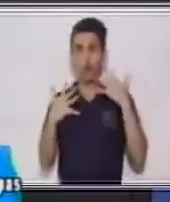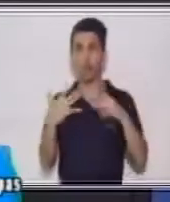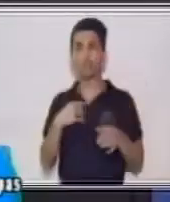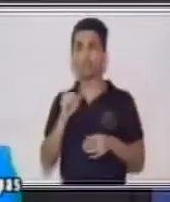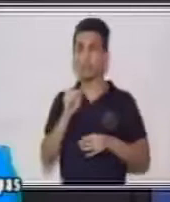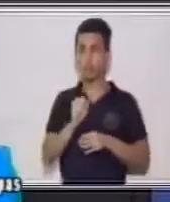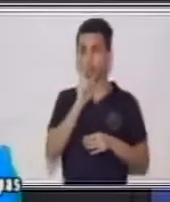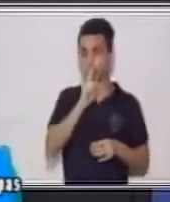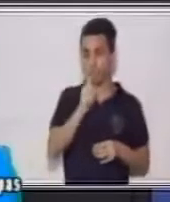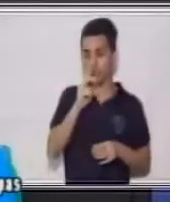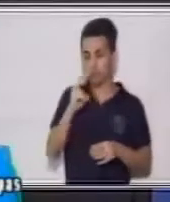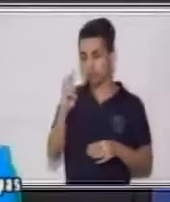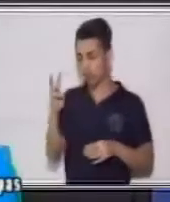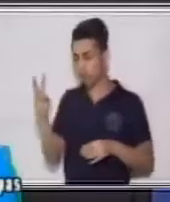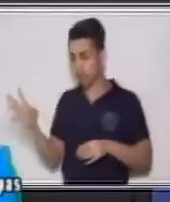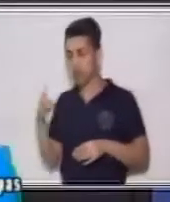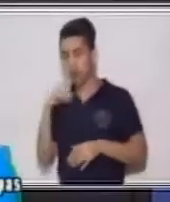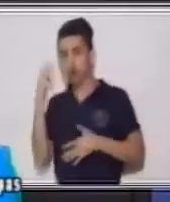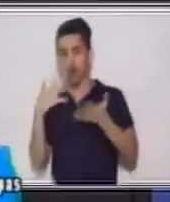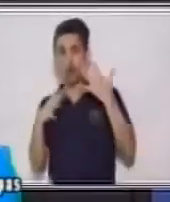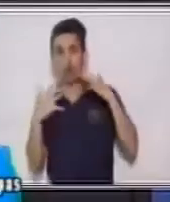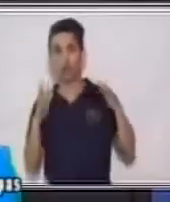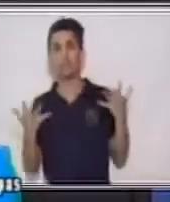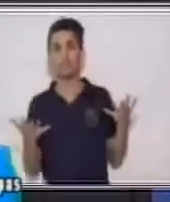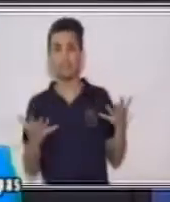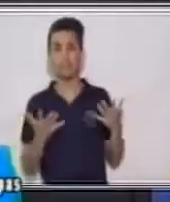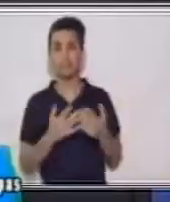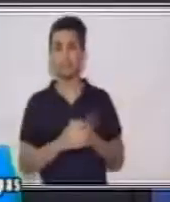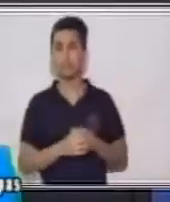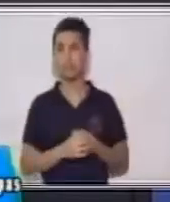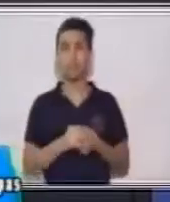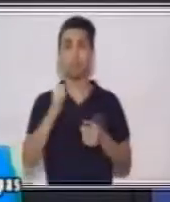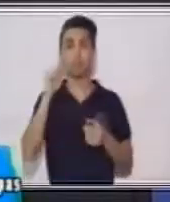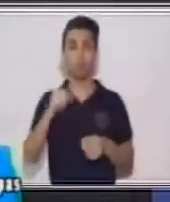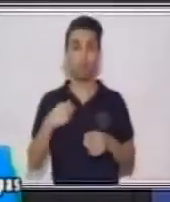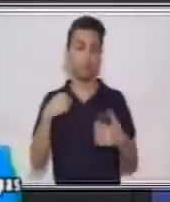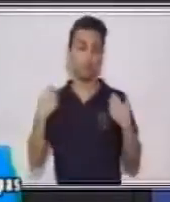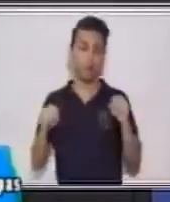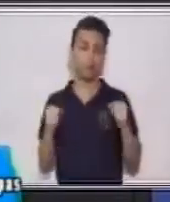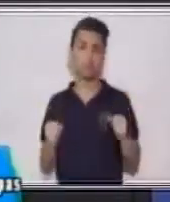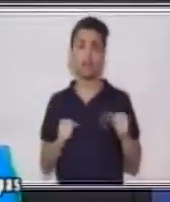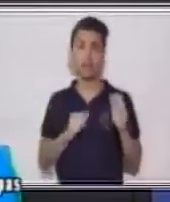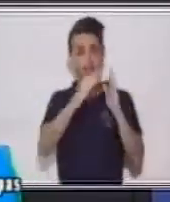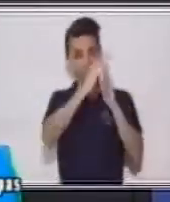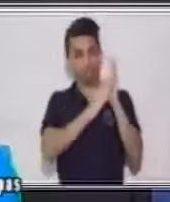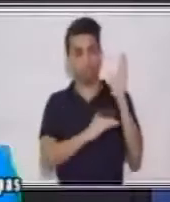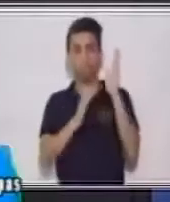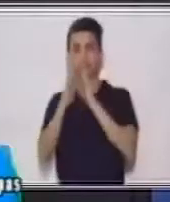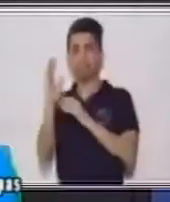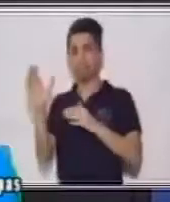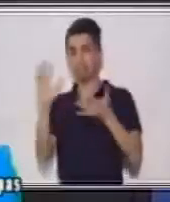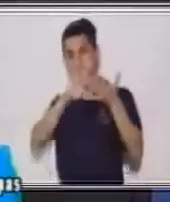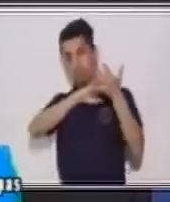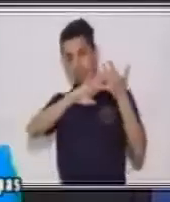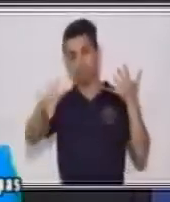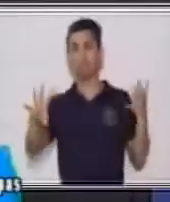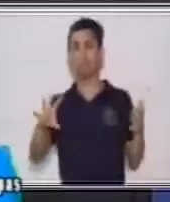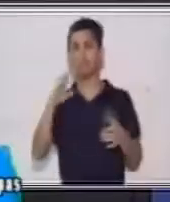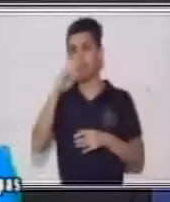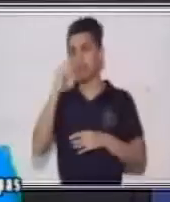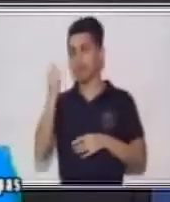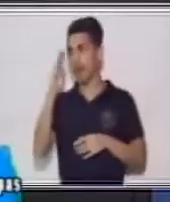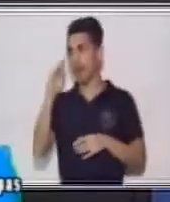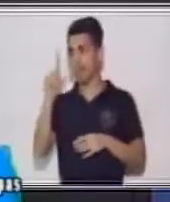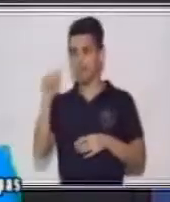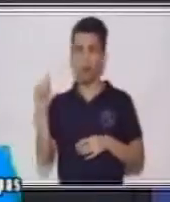enumerar cuántos colores tengo de cada una de ellas. Puedo hacer una tabla. O bien puedo utilizar